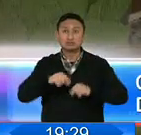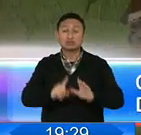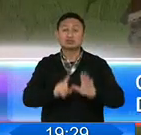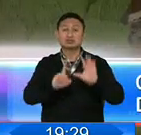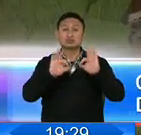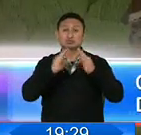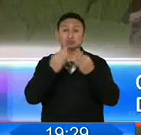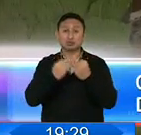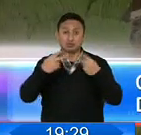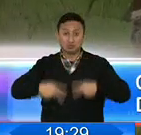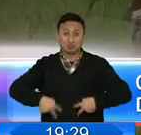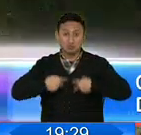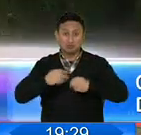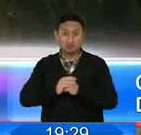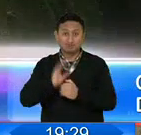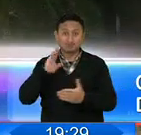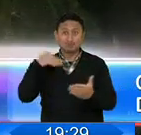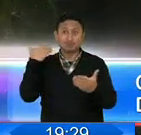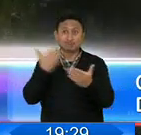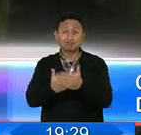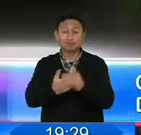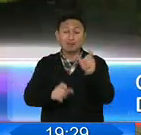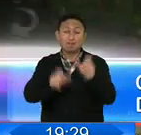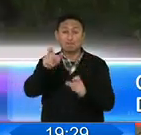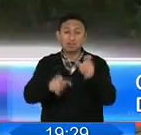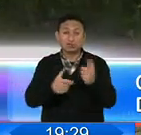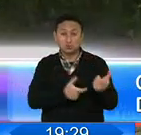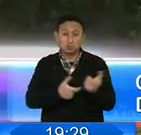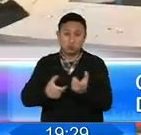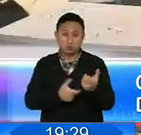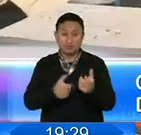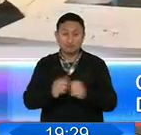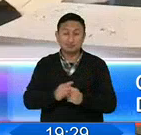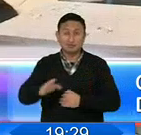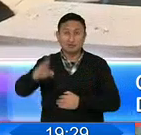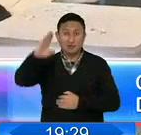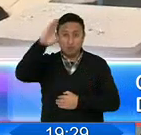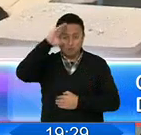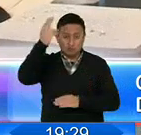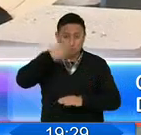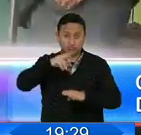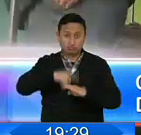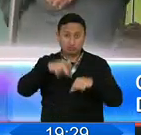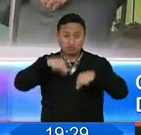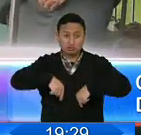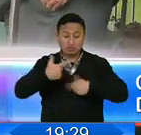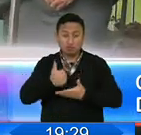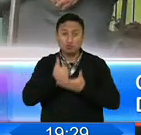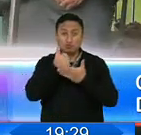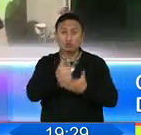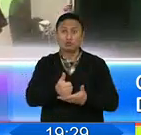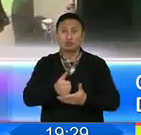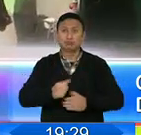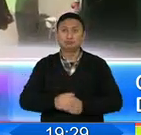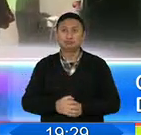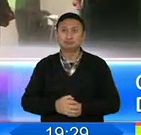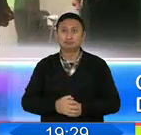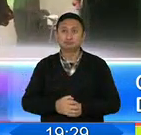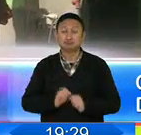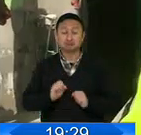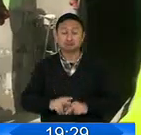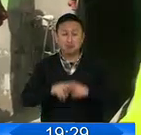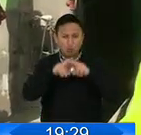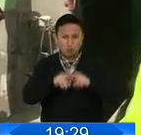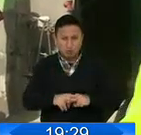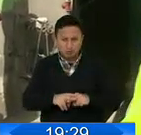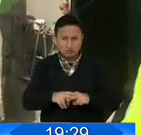familias. Hasta el lugar acudieron miembros del Cuerpo de Bomberos y Policía Nacional para socorrerlas. Pudimos verificar que se trataba